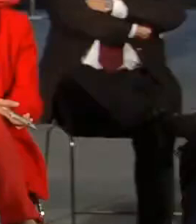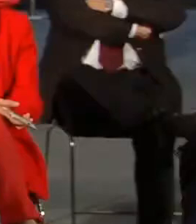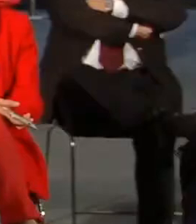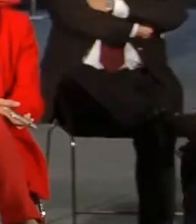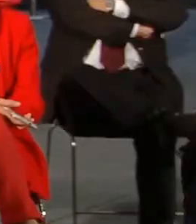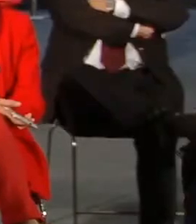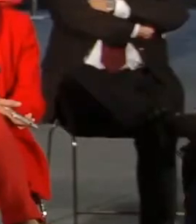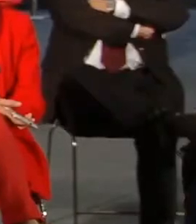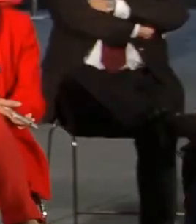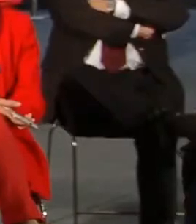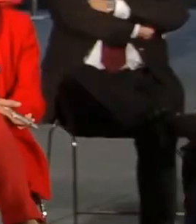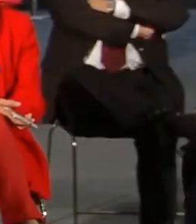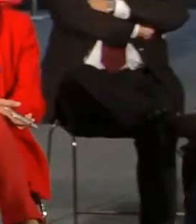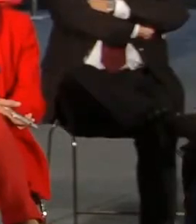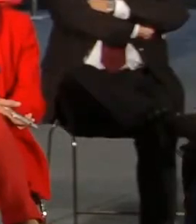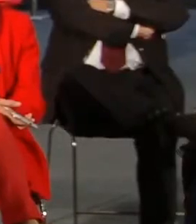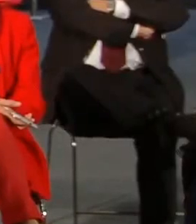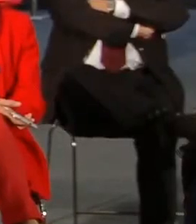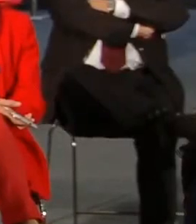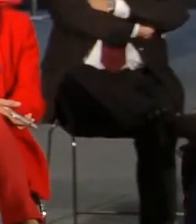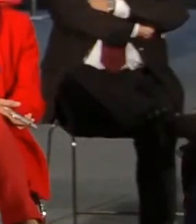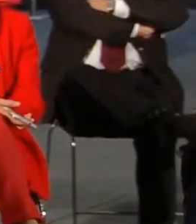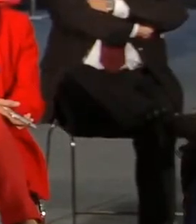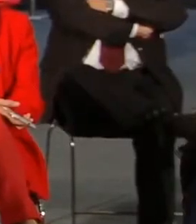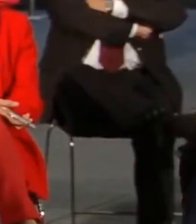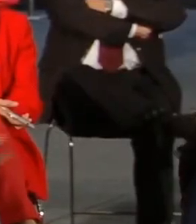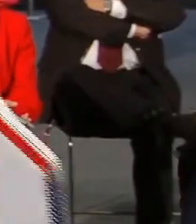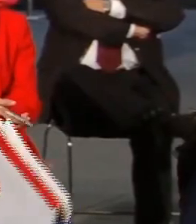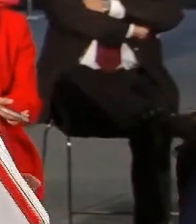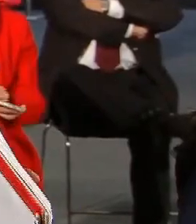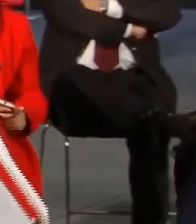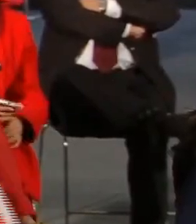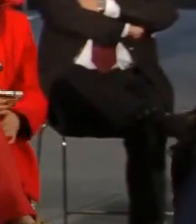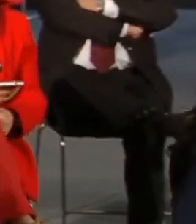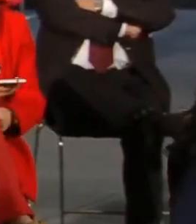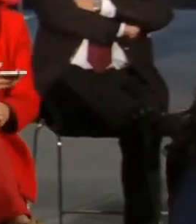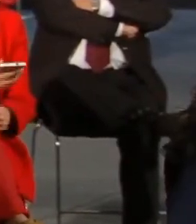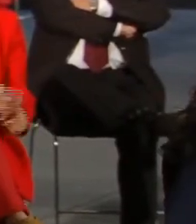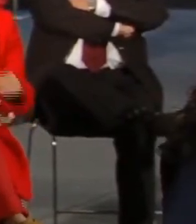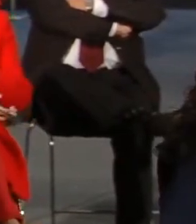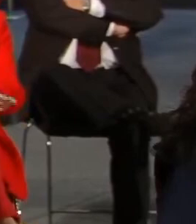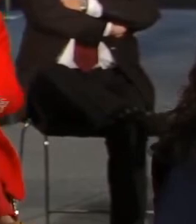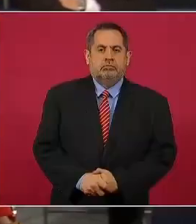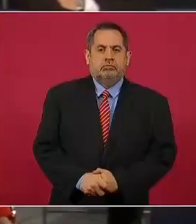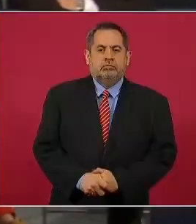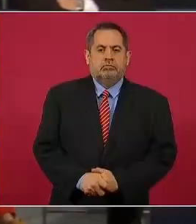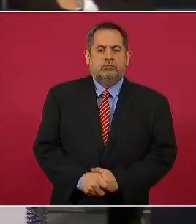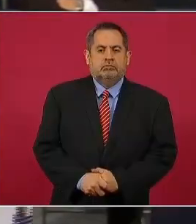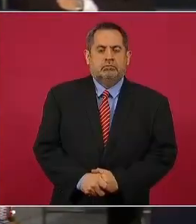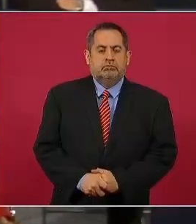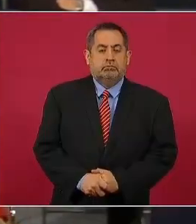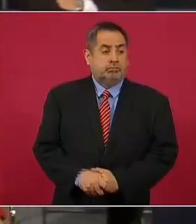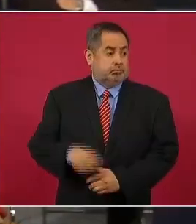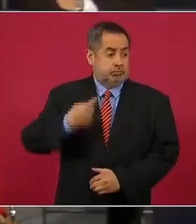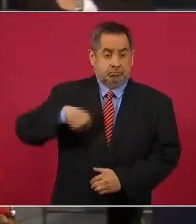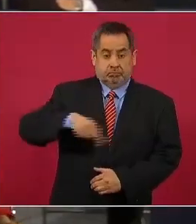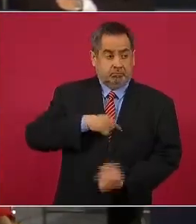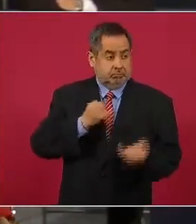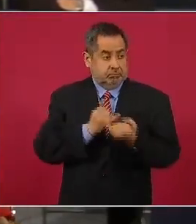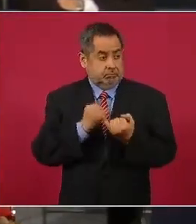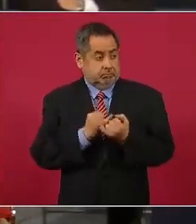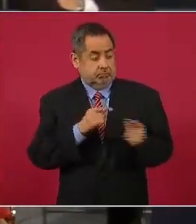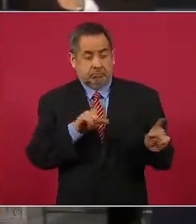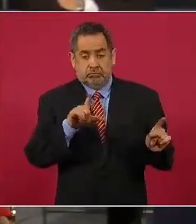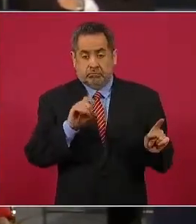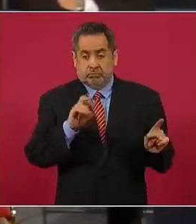como se han expresado aquí, no todos somos Nolet. No somos mercenarios, muchos, no estamos en ese tipo de